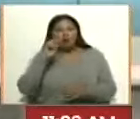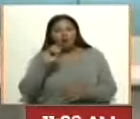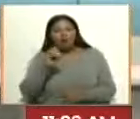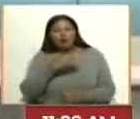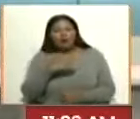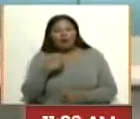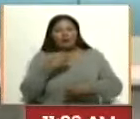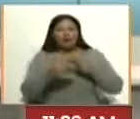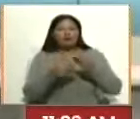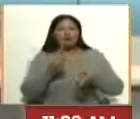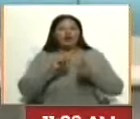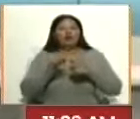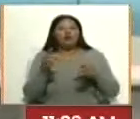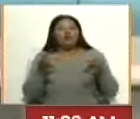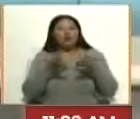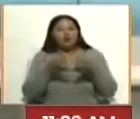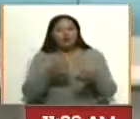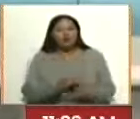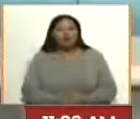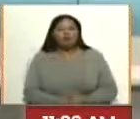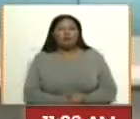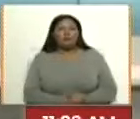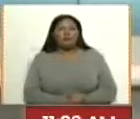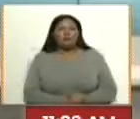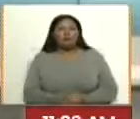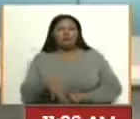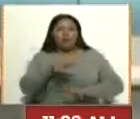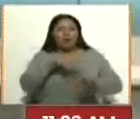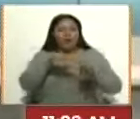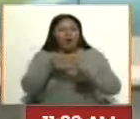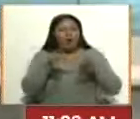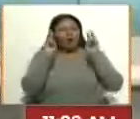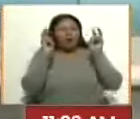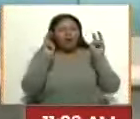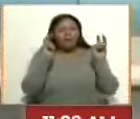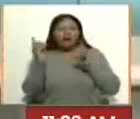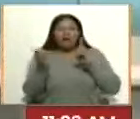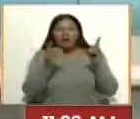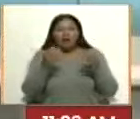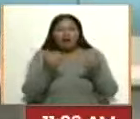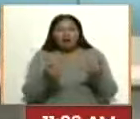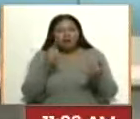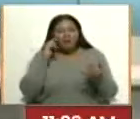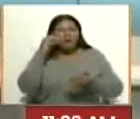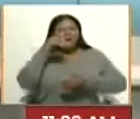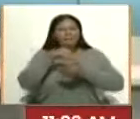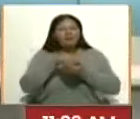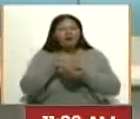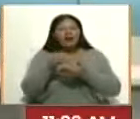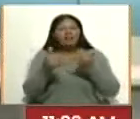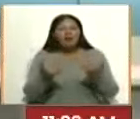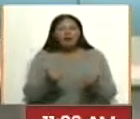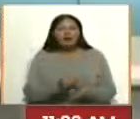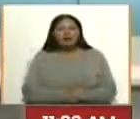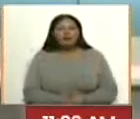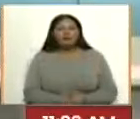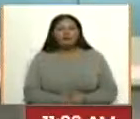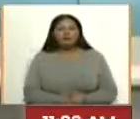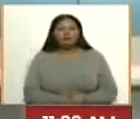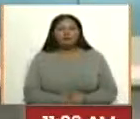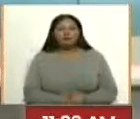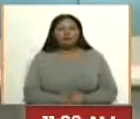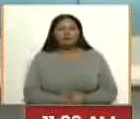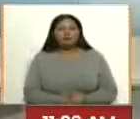cierto, algunos sectores, que chantajean con el tema de diálogo y lo superponen al tema de esto,